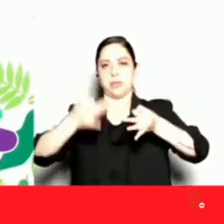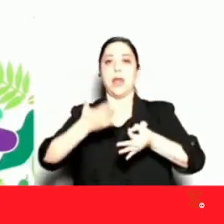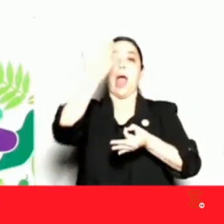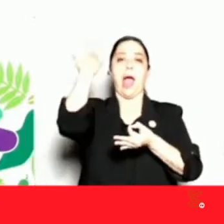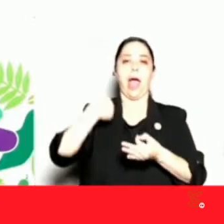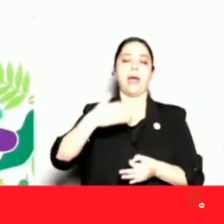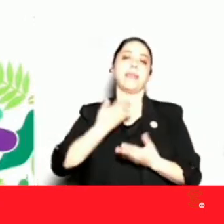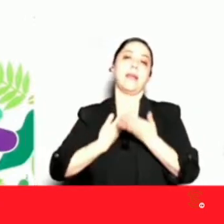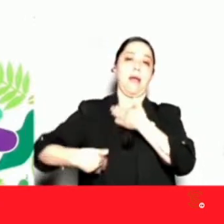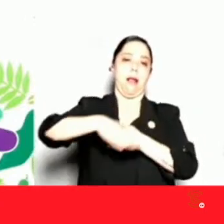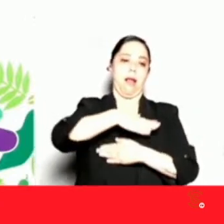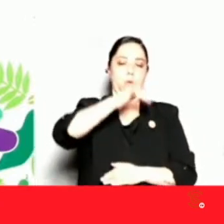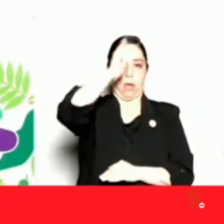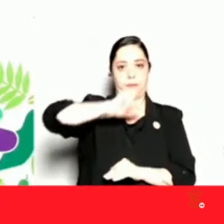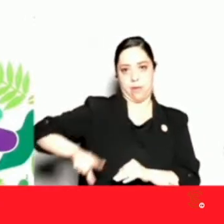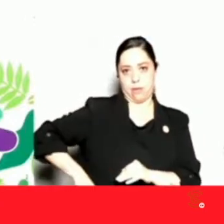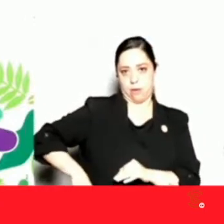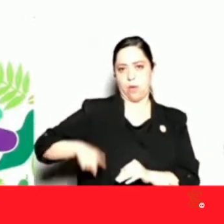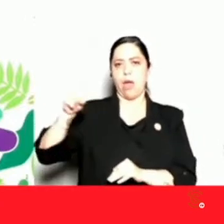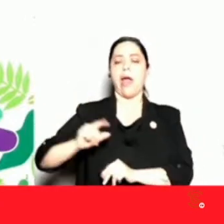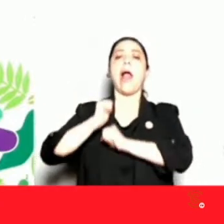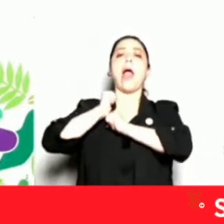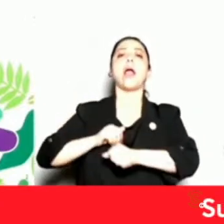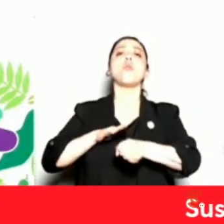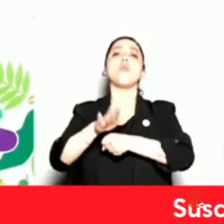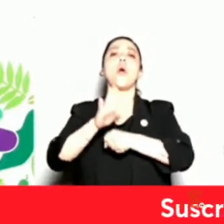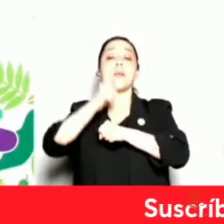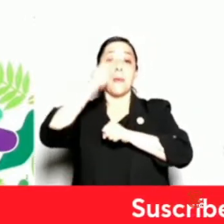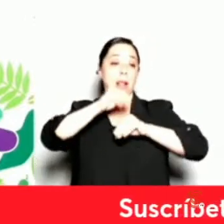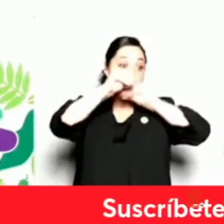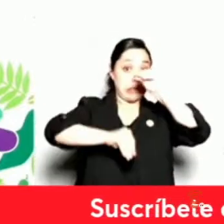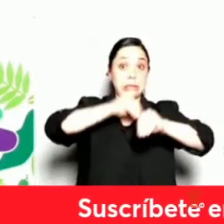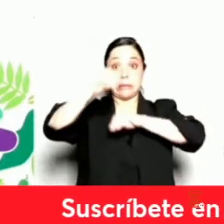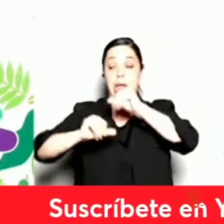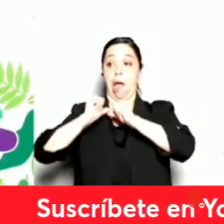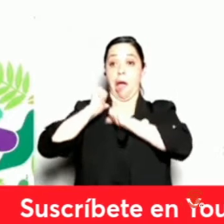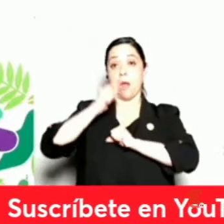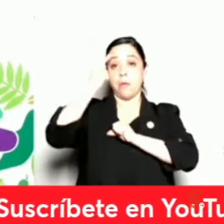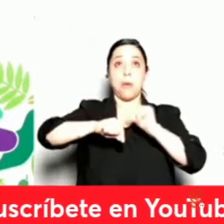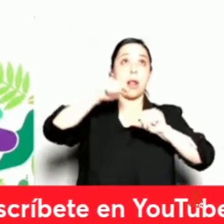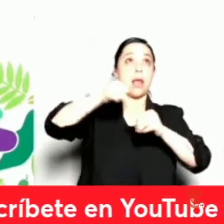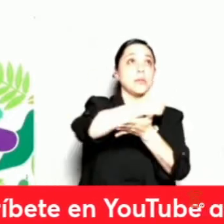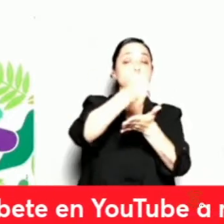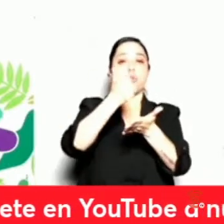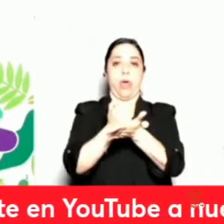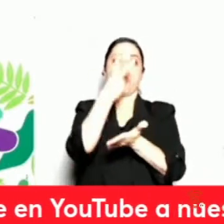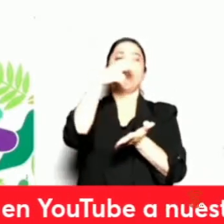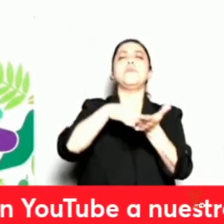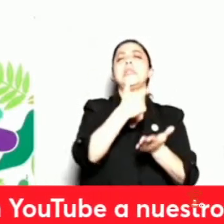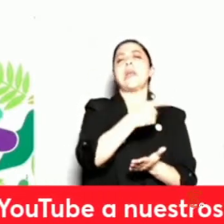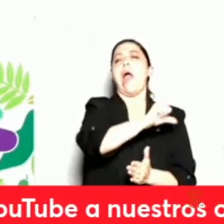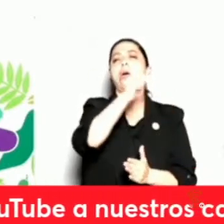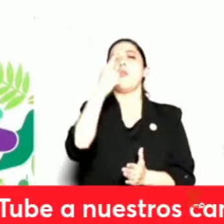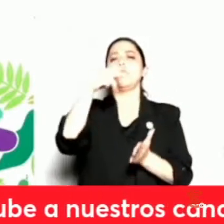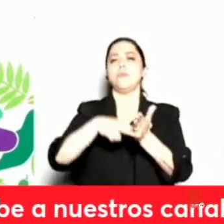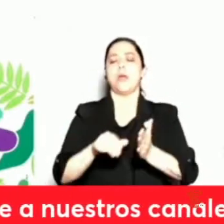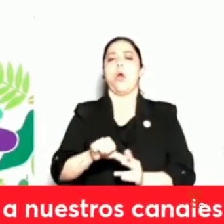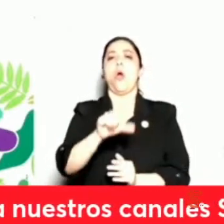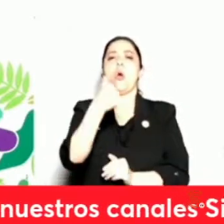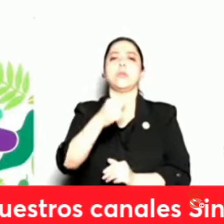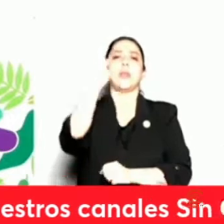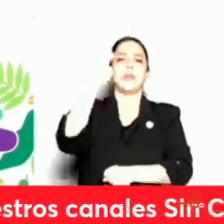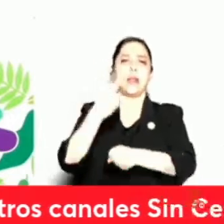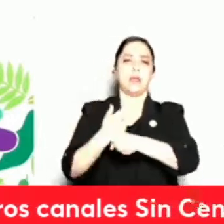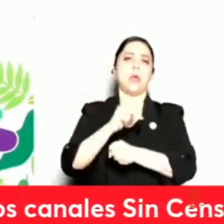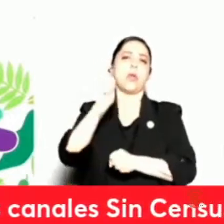Claudia Sheinbaum, Pardo fue comisionado para la reconstrucción de la Ciudad de México. De 2007 al 2011 fue director general del